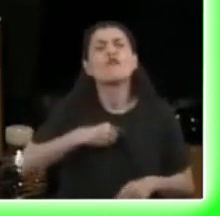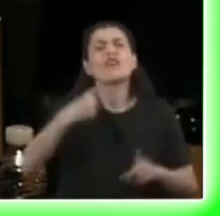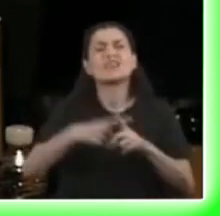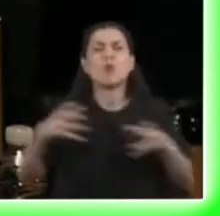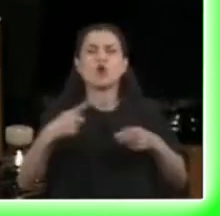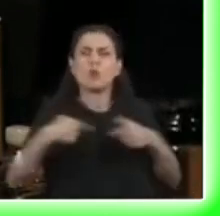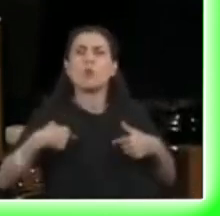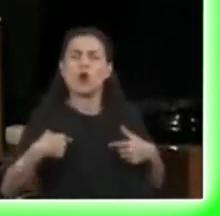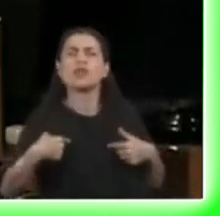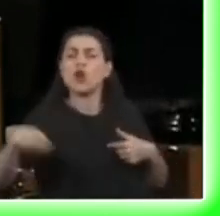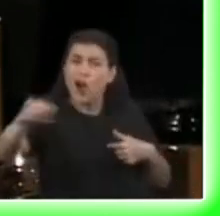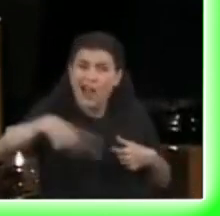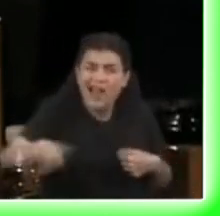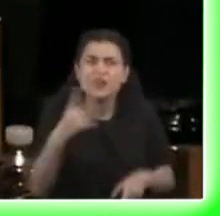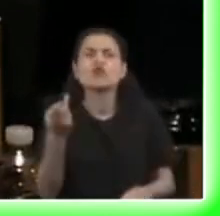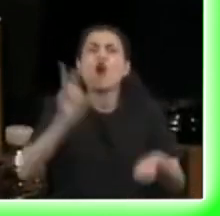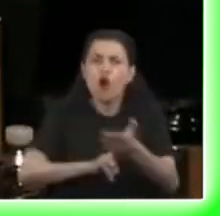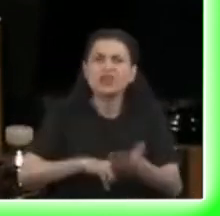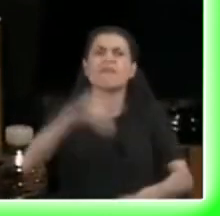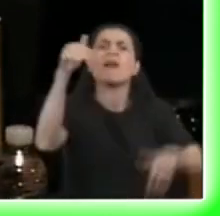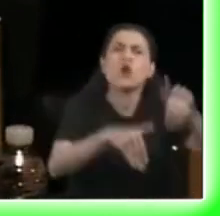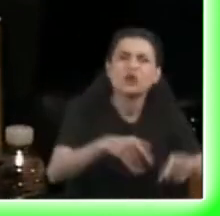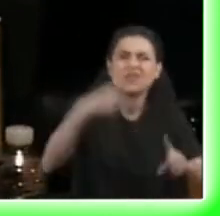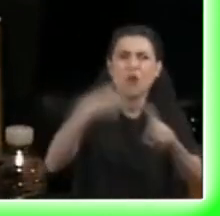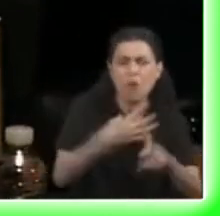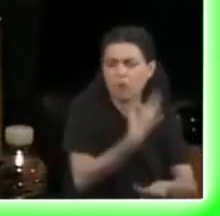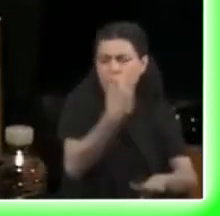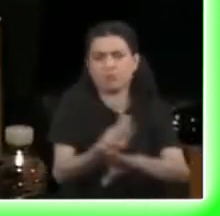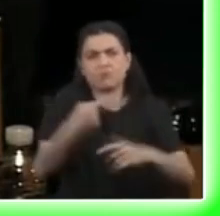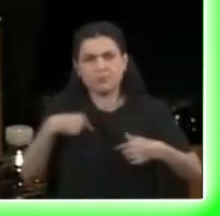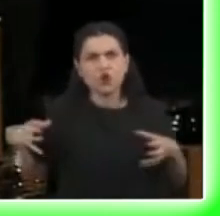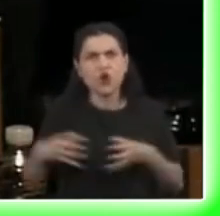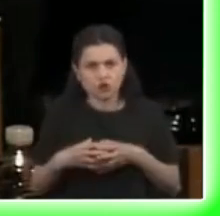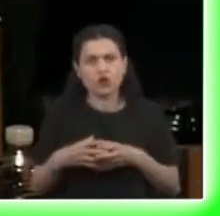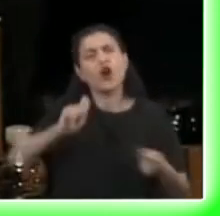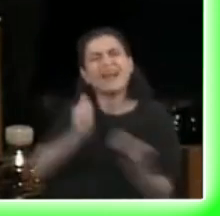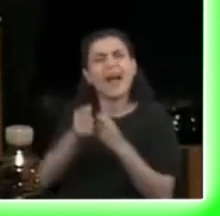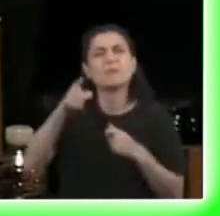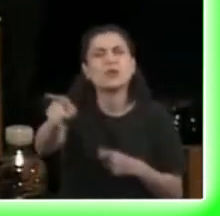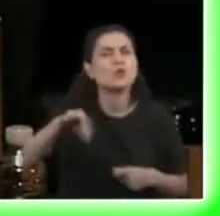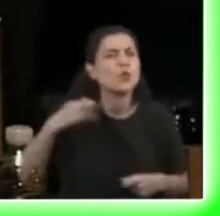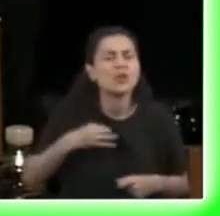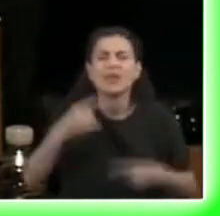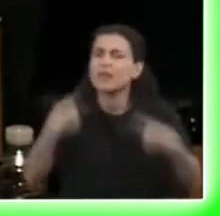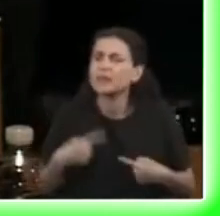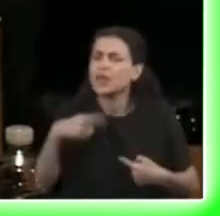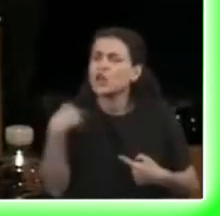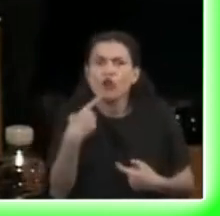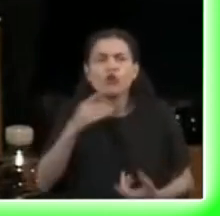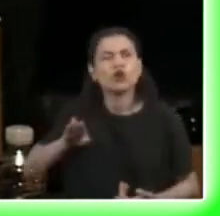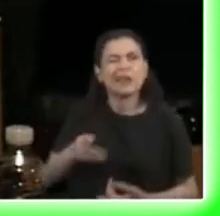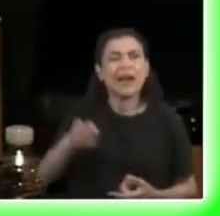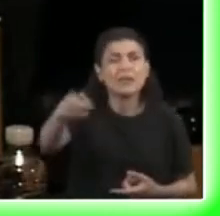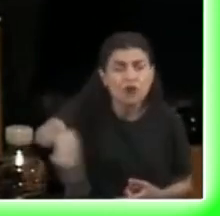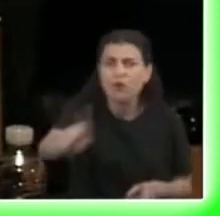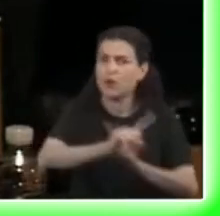millones que tuvieron la valentía de volver a confiar en que tener una vida mejor es posible. No les podemos fallar. Cualquier persona